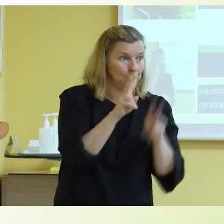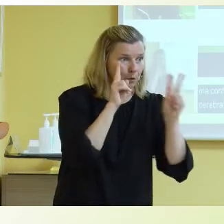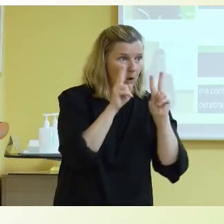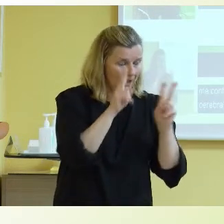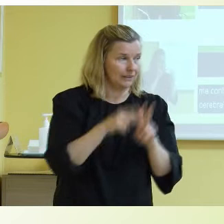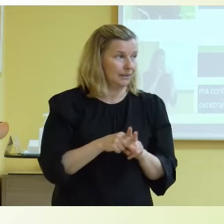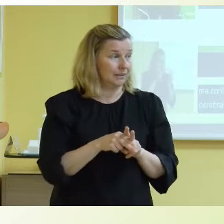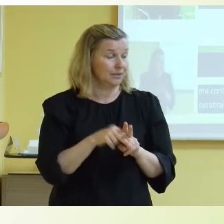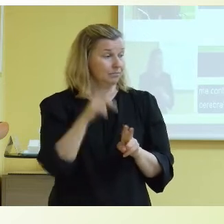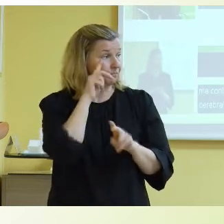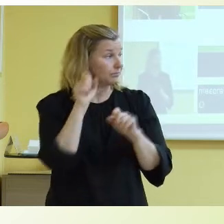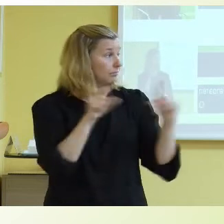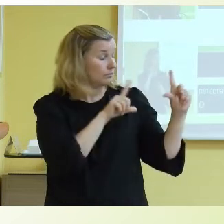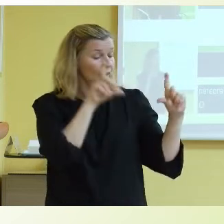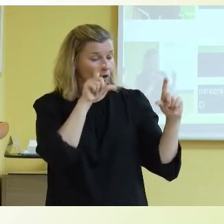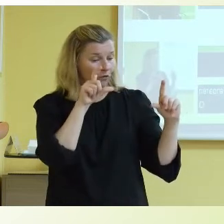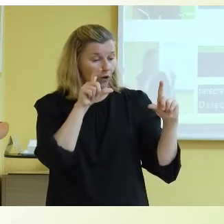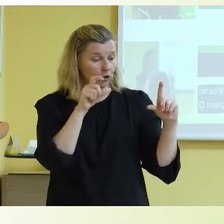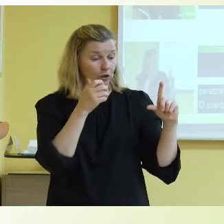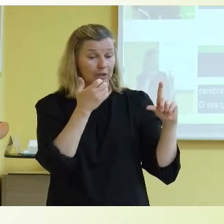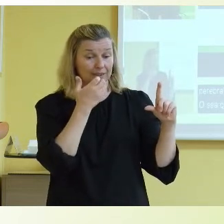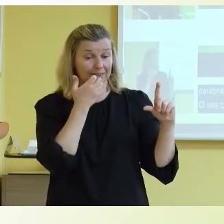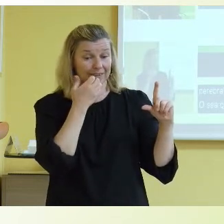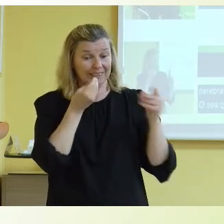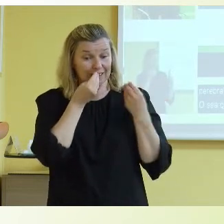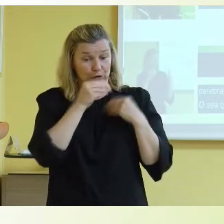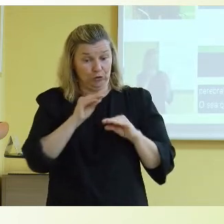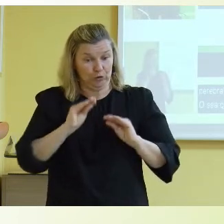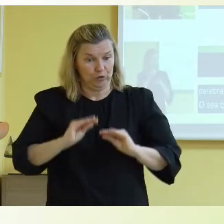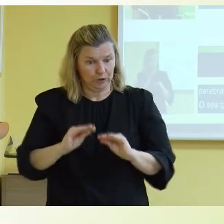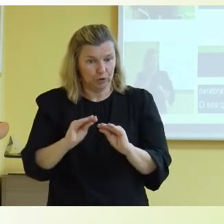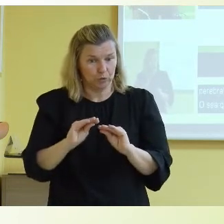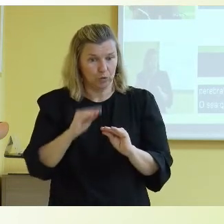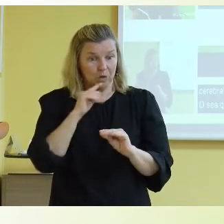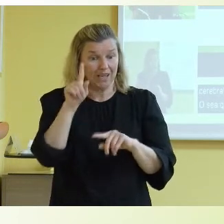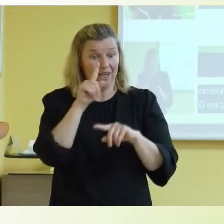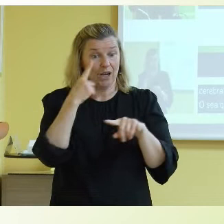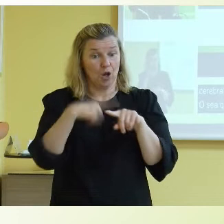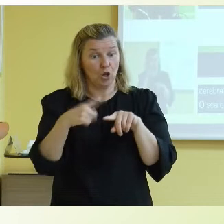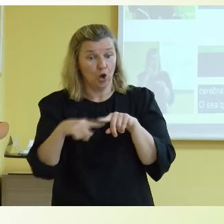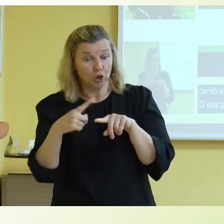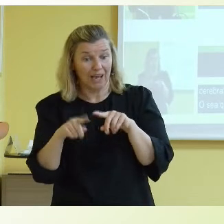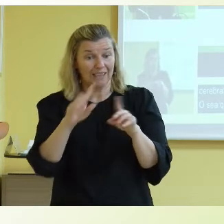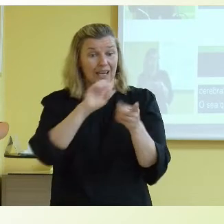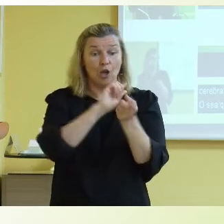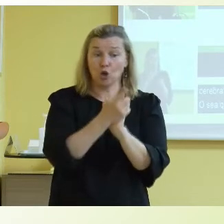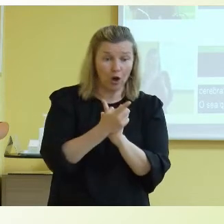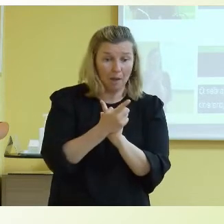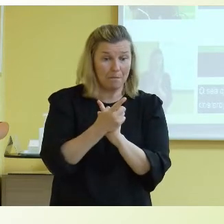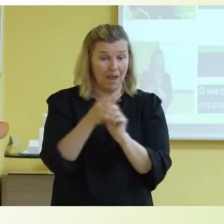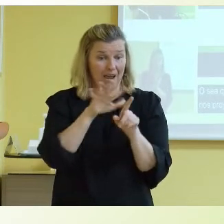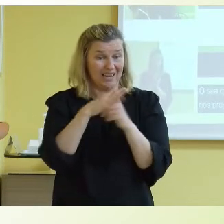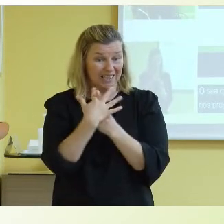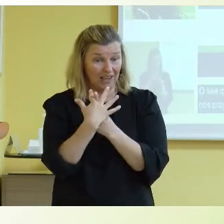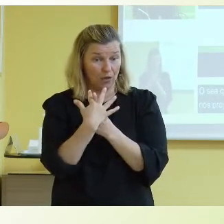ver una foto ahora, pero si nos proyectáramos a su historia natural y mientras no salgan cosas que realmente eviten y cambien esa historia natural,